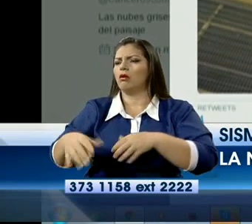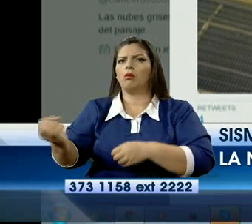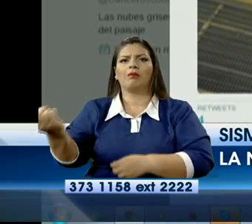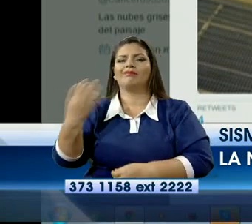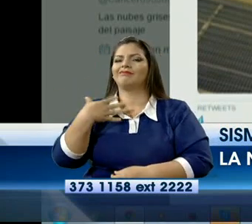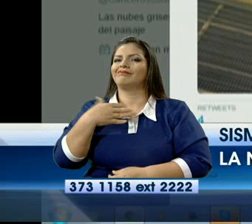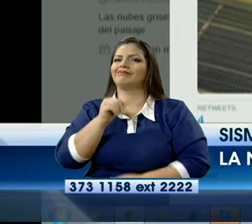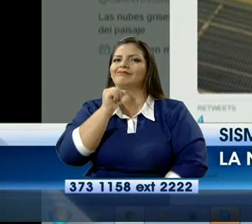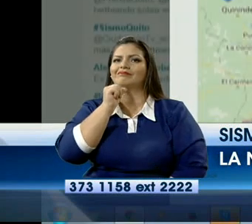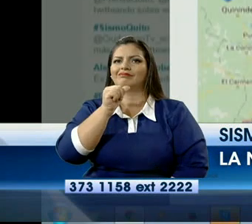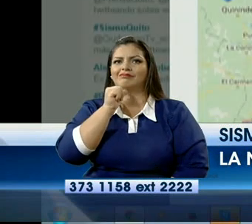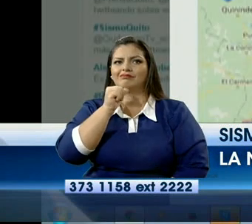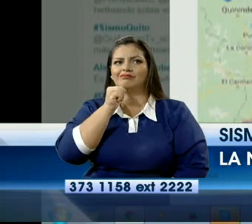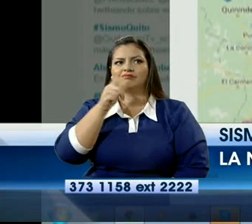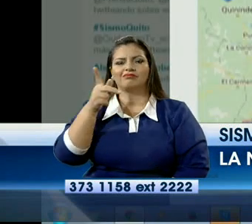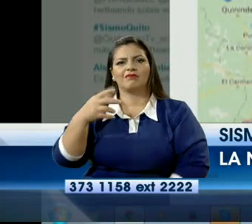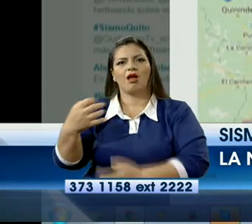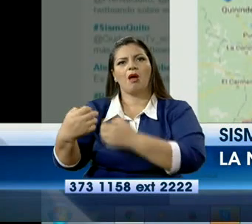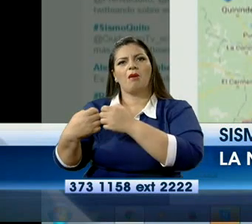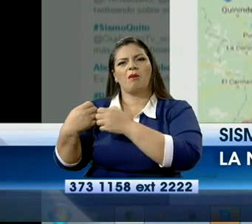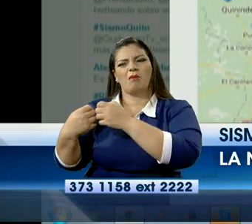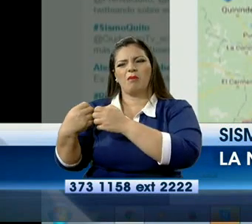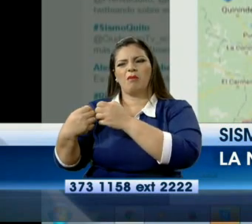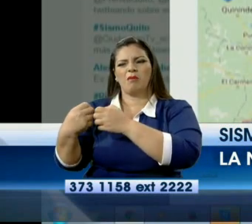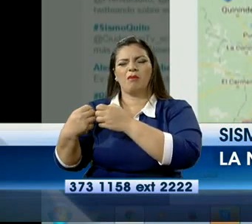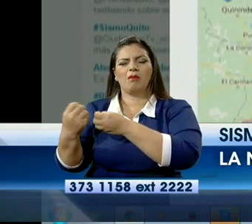información, incluso del noticiario de la noche, y no pudimos